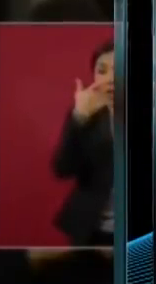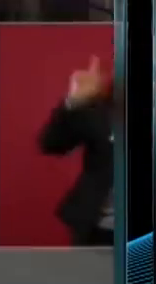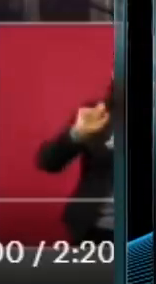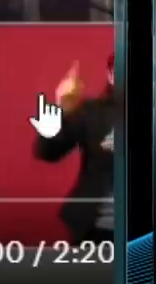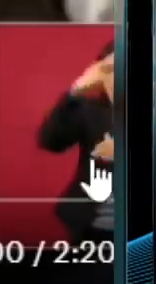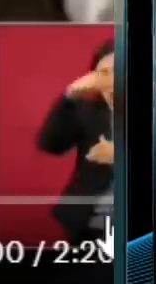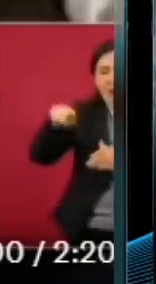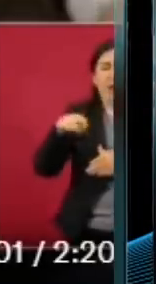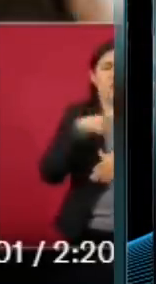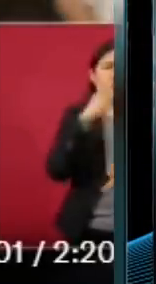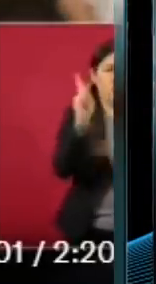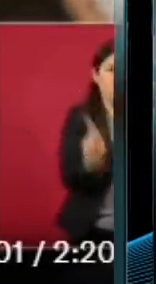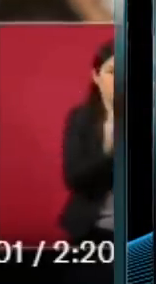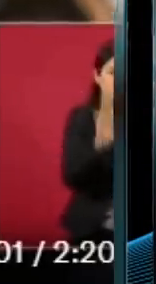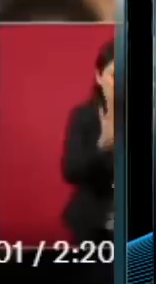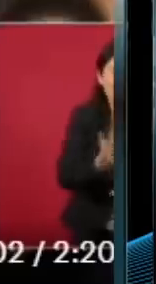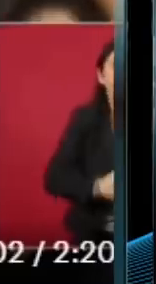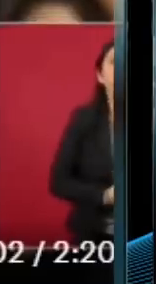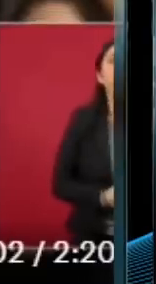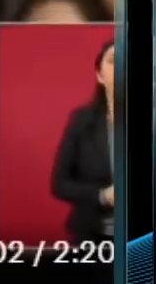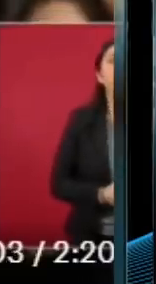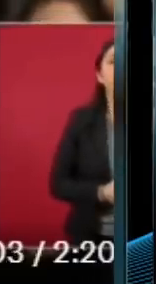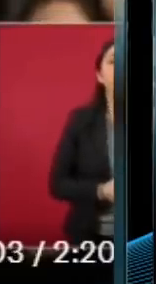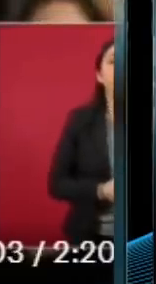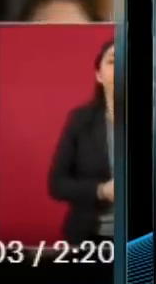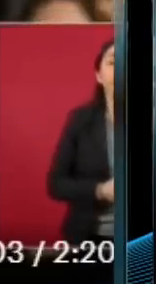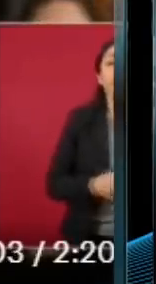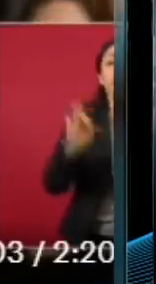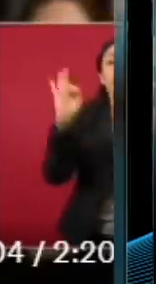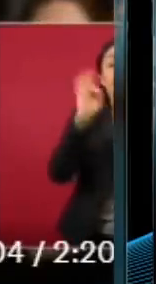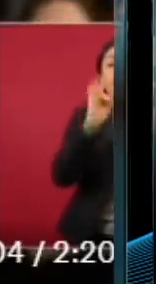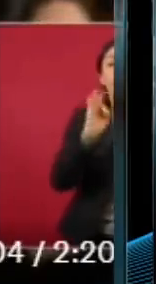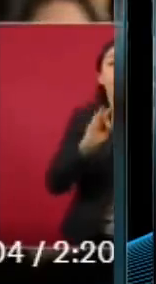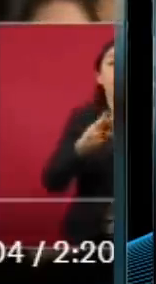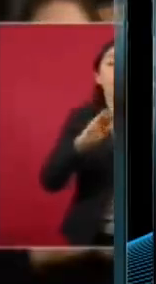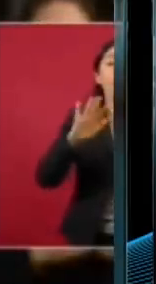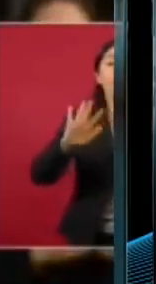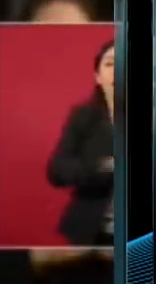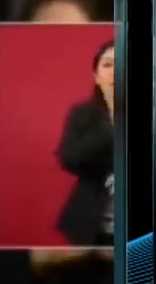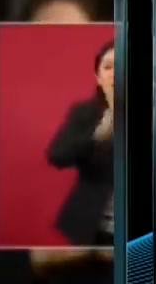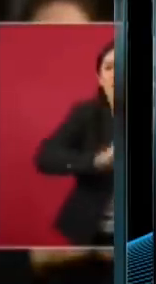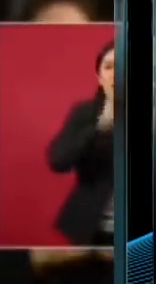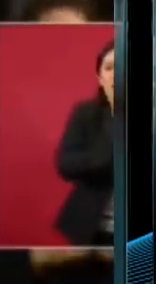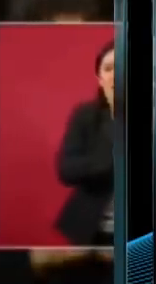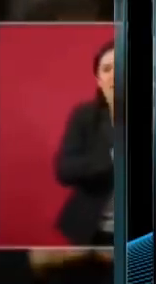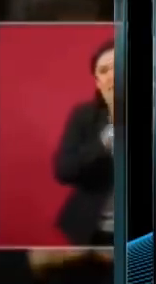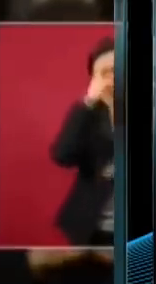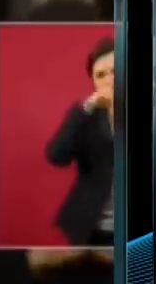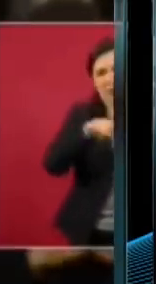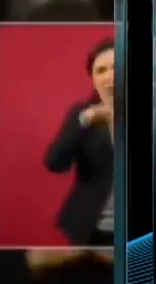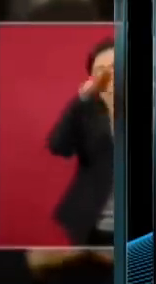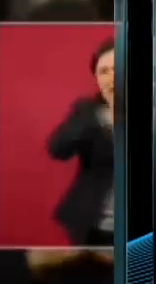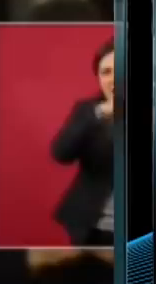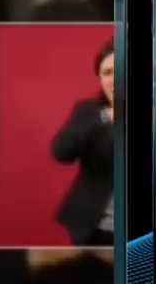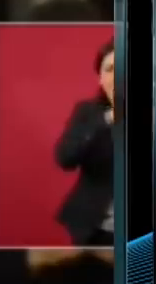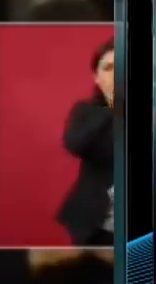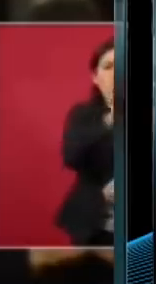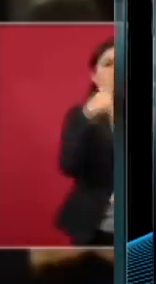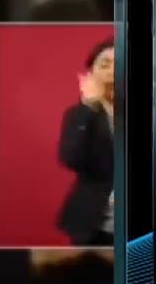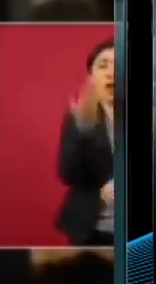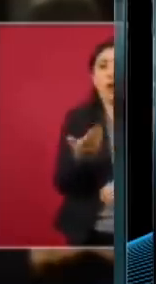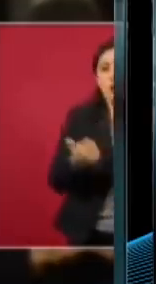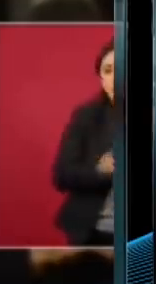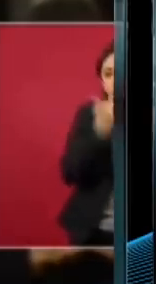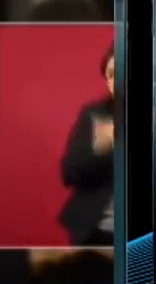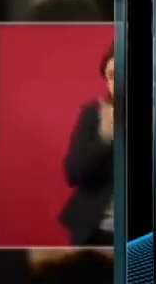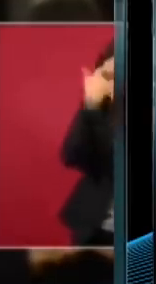de video. Voy a preguntar esta. Si en la reforma electoral que están planteando van a buscar